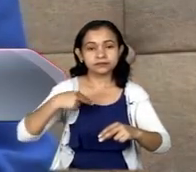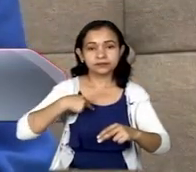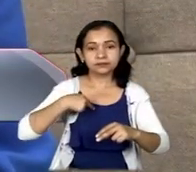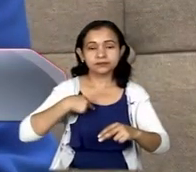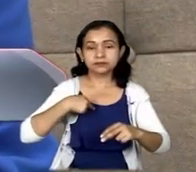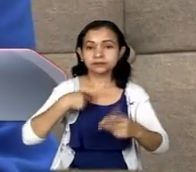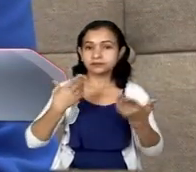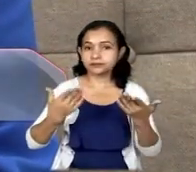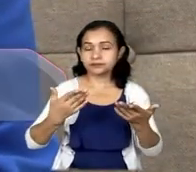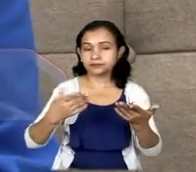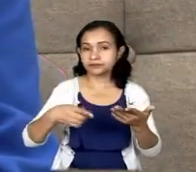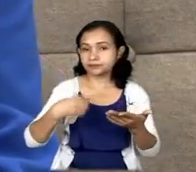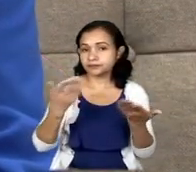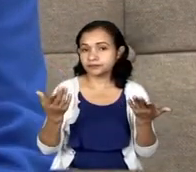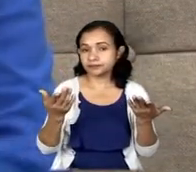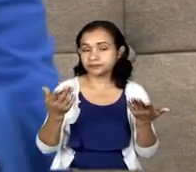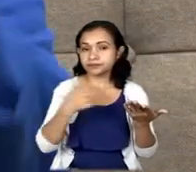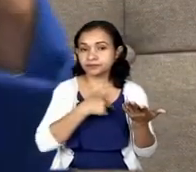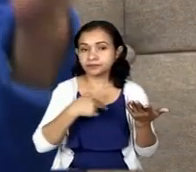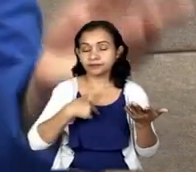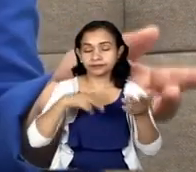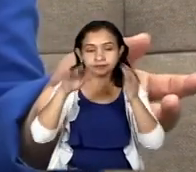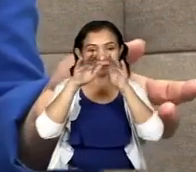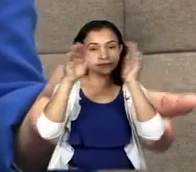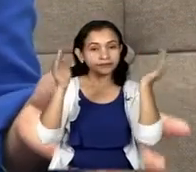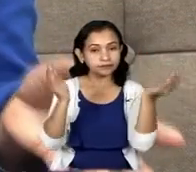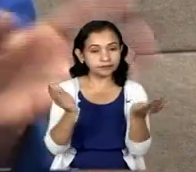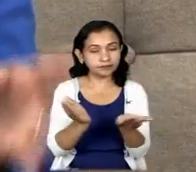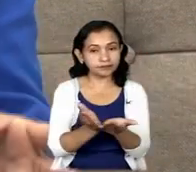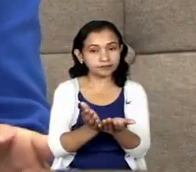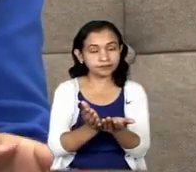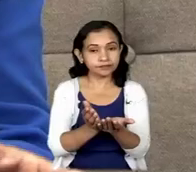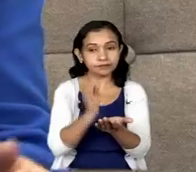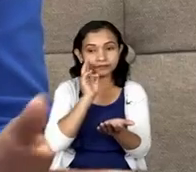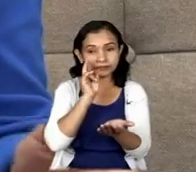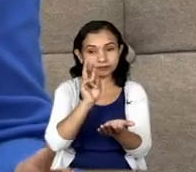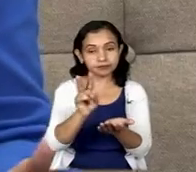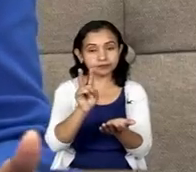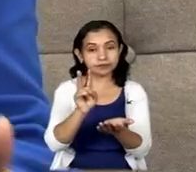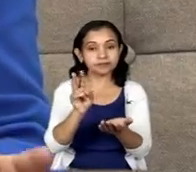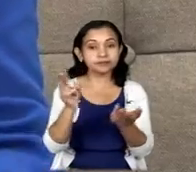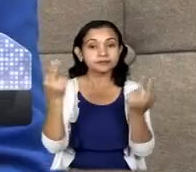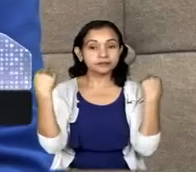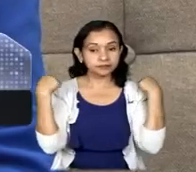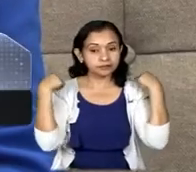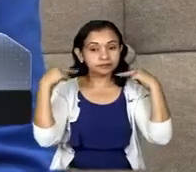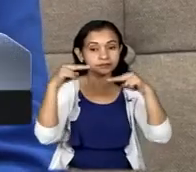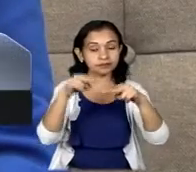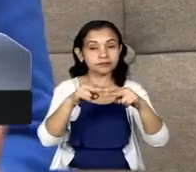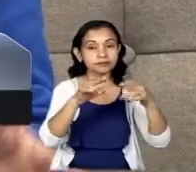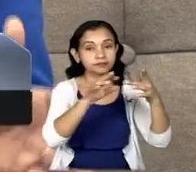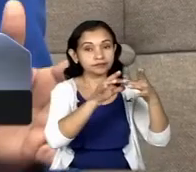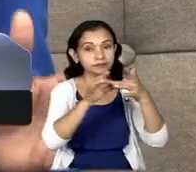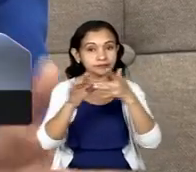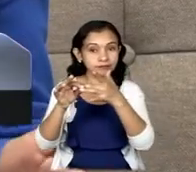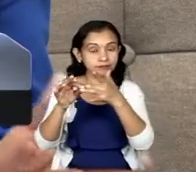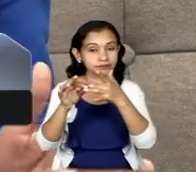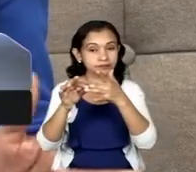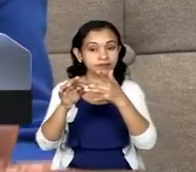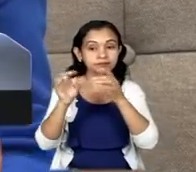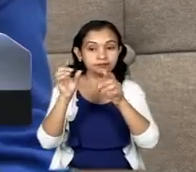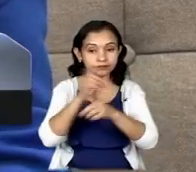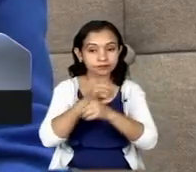tiene que servir para que el mundo entero valore la profesión de docente, que le dé el lugar que